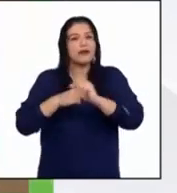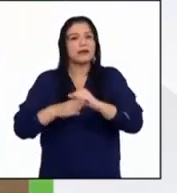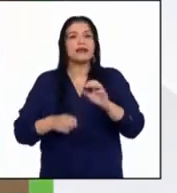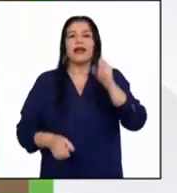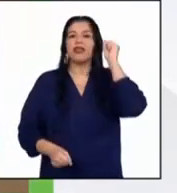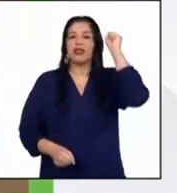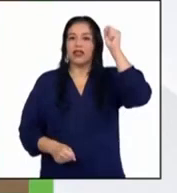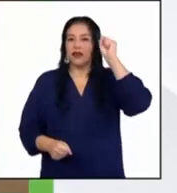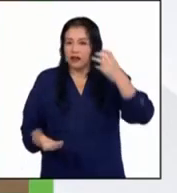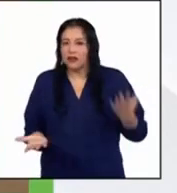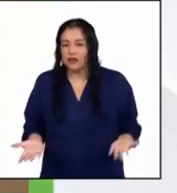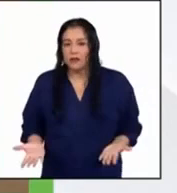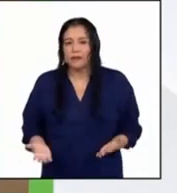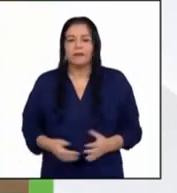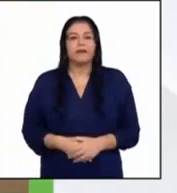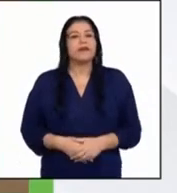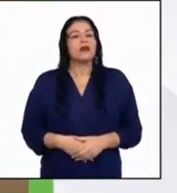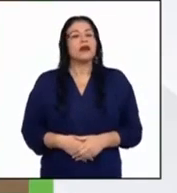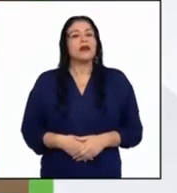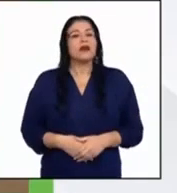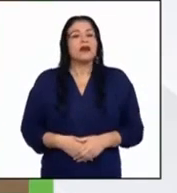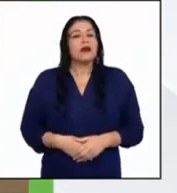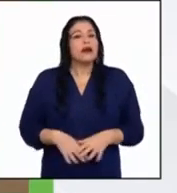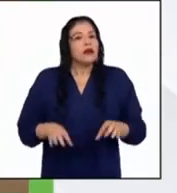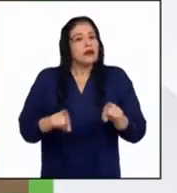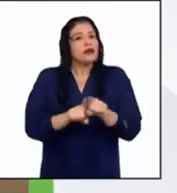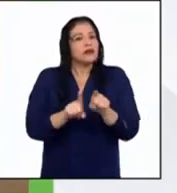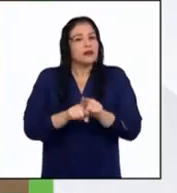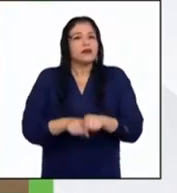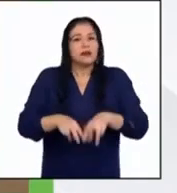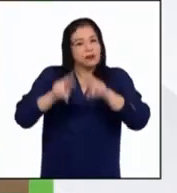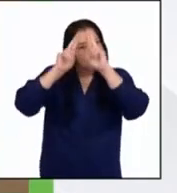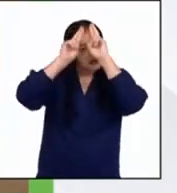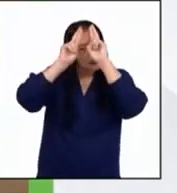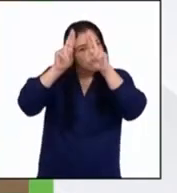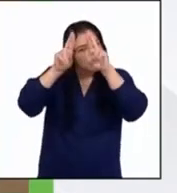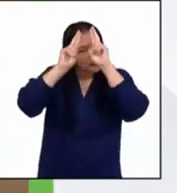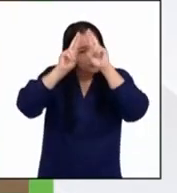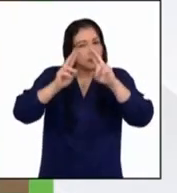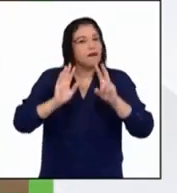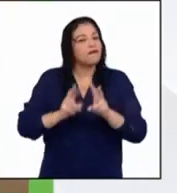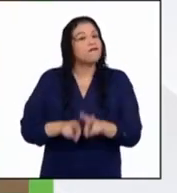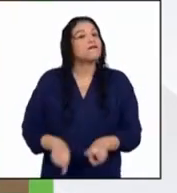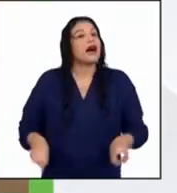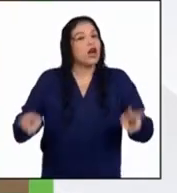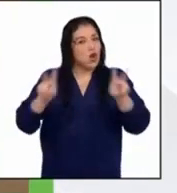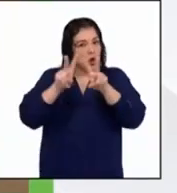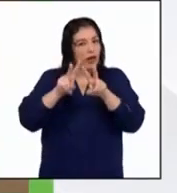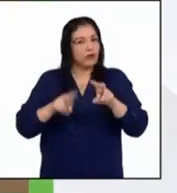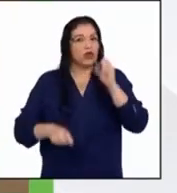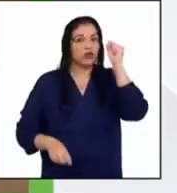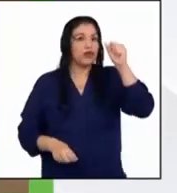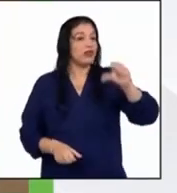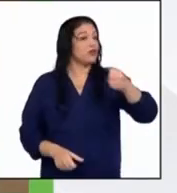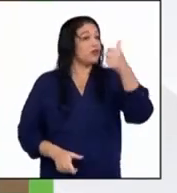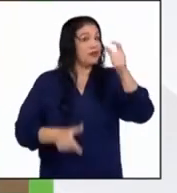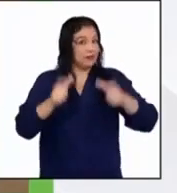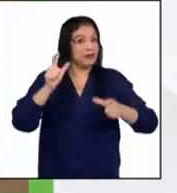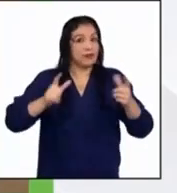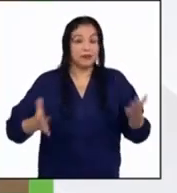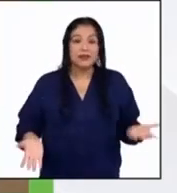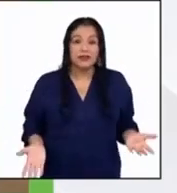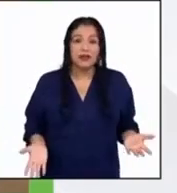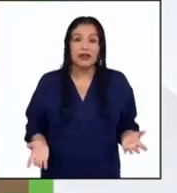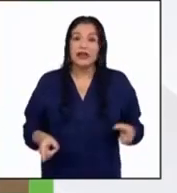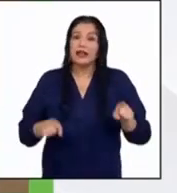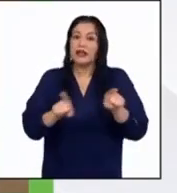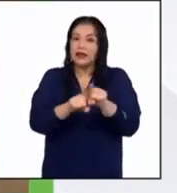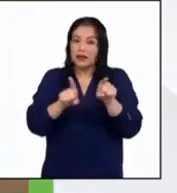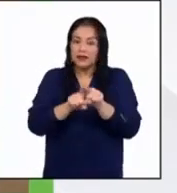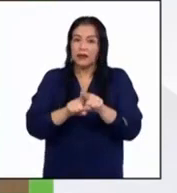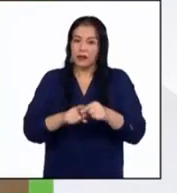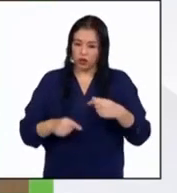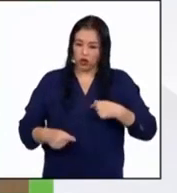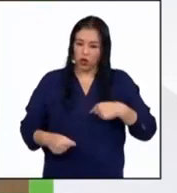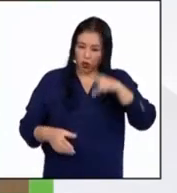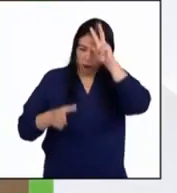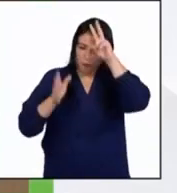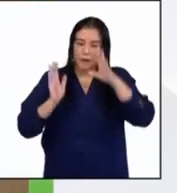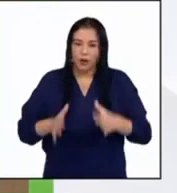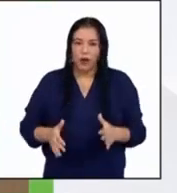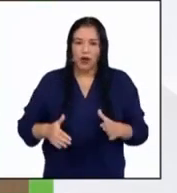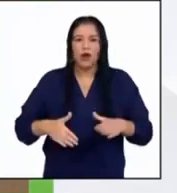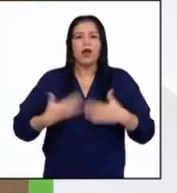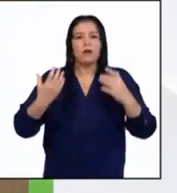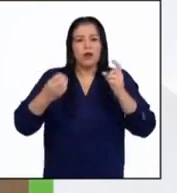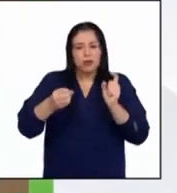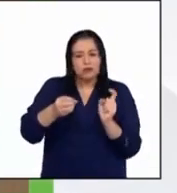ciudadanía. Así estamos respetando y valorando los derechos de los demás. Y así, como ciudadanos,